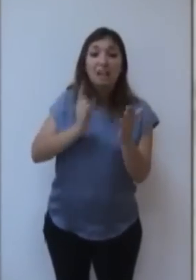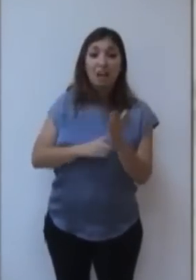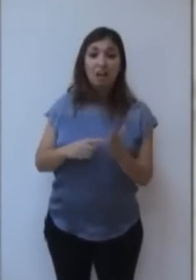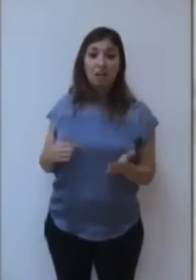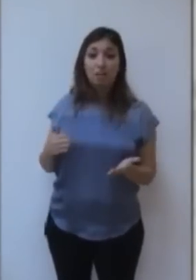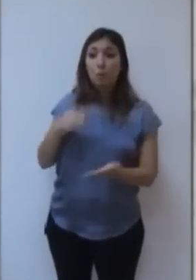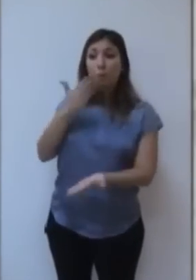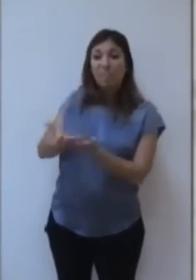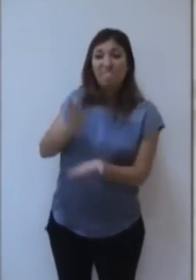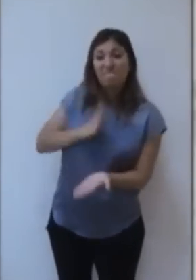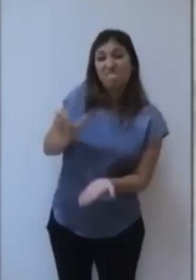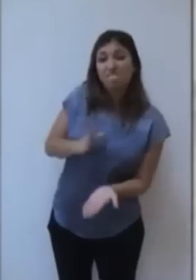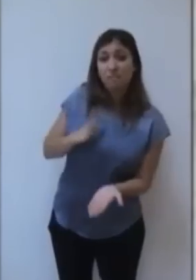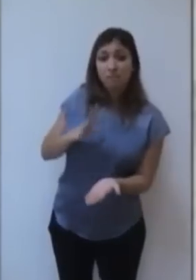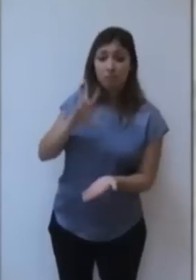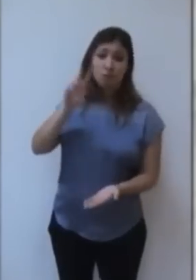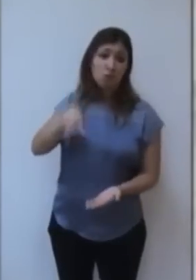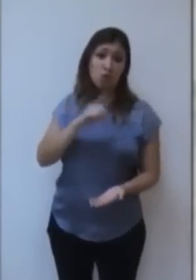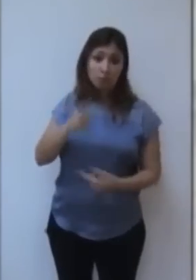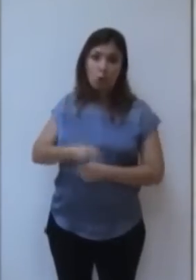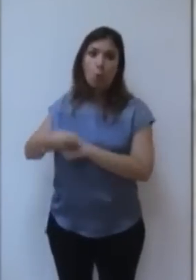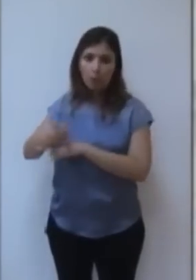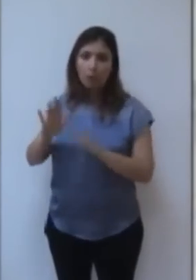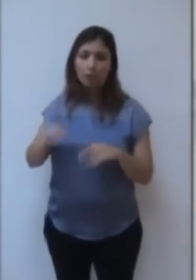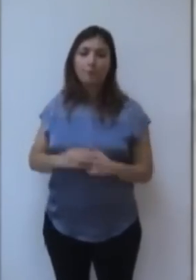estamos pidiendo como favor, es obligatorio.